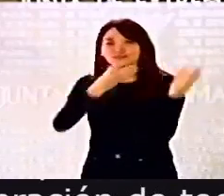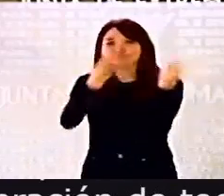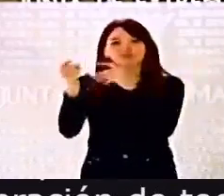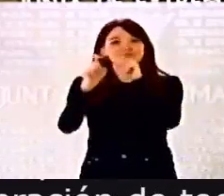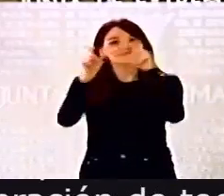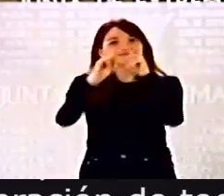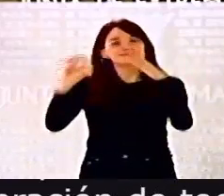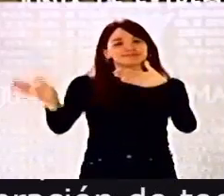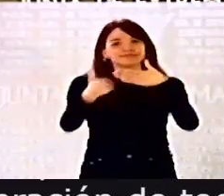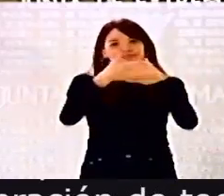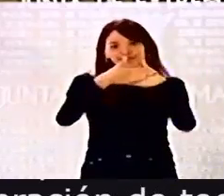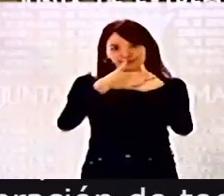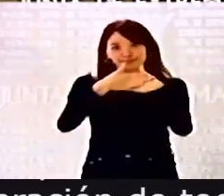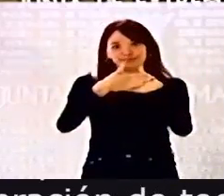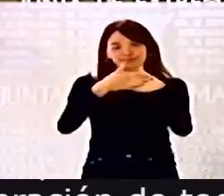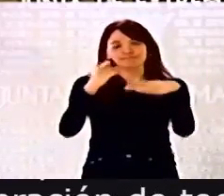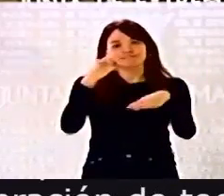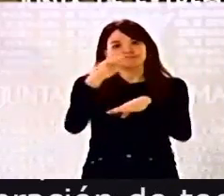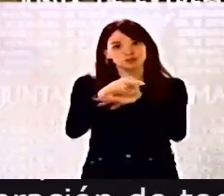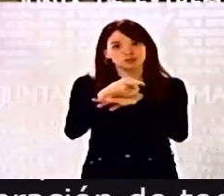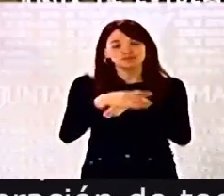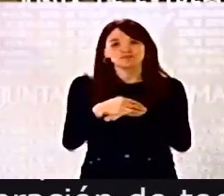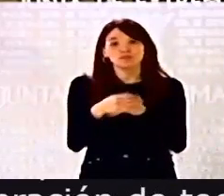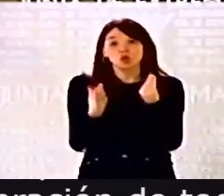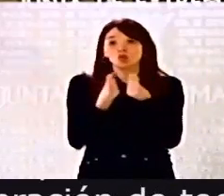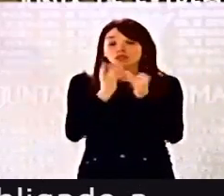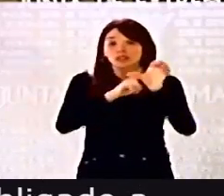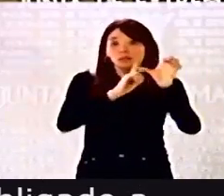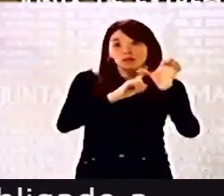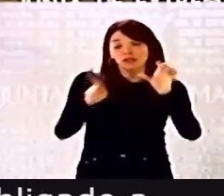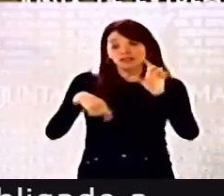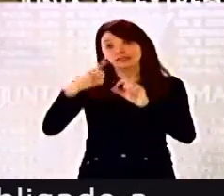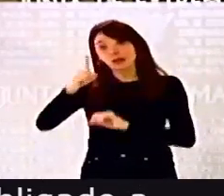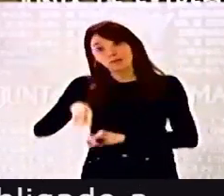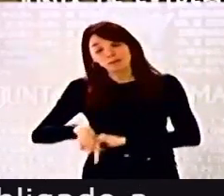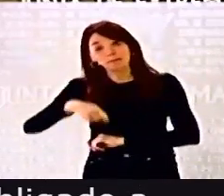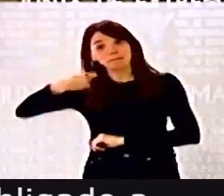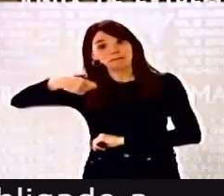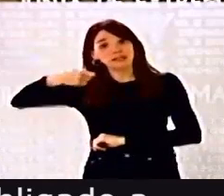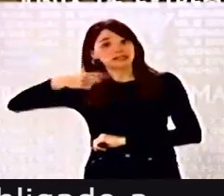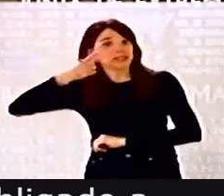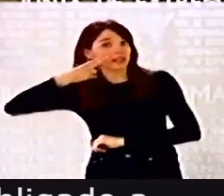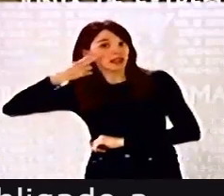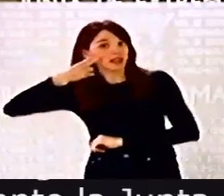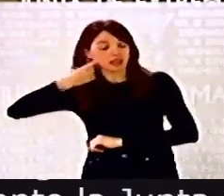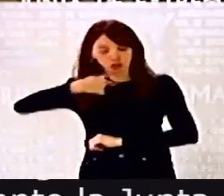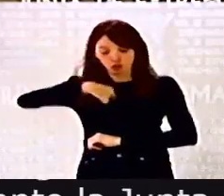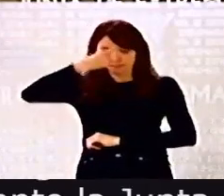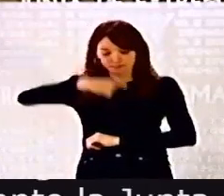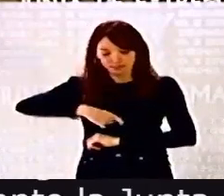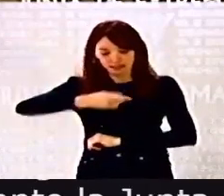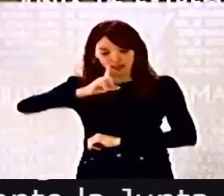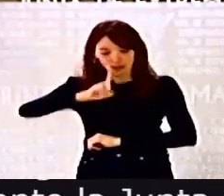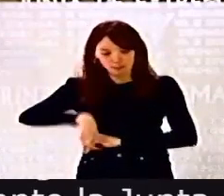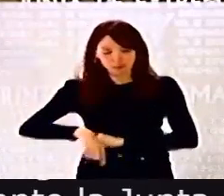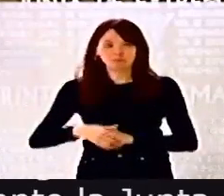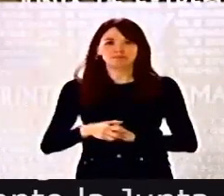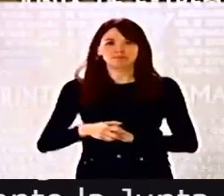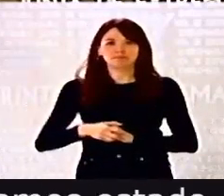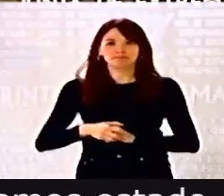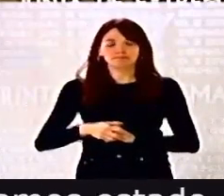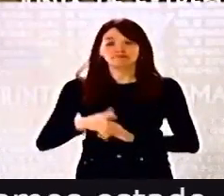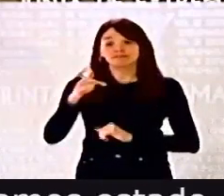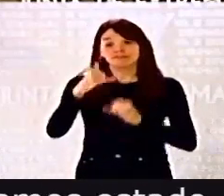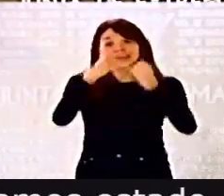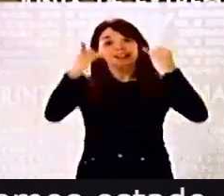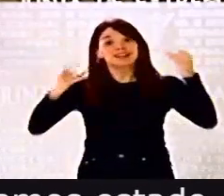cesar su actividad. Tanto la Junta de Extremadura como el presidente como yo misma, hemos estado desde el principio de la crisis al